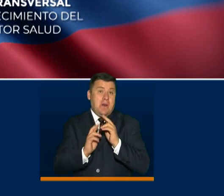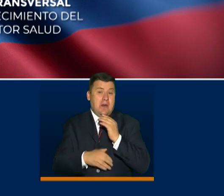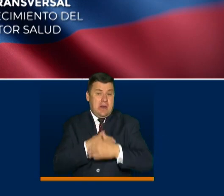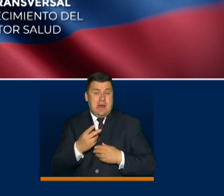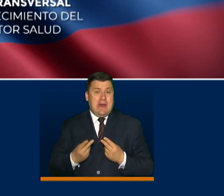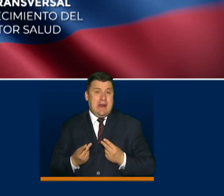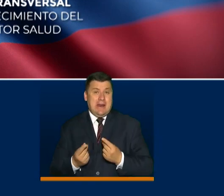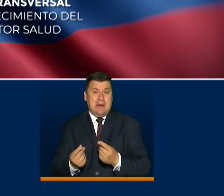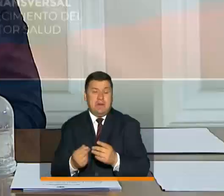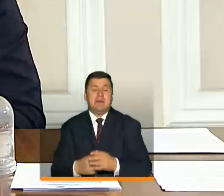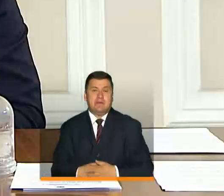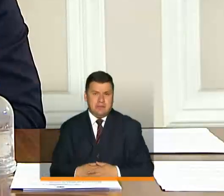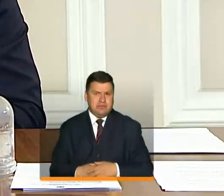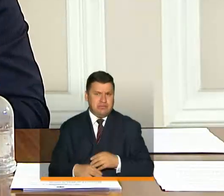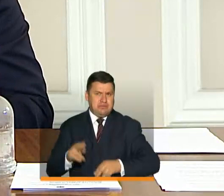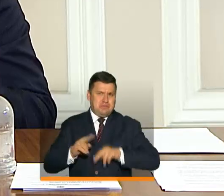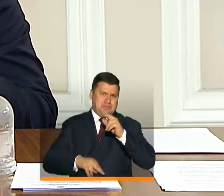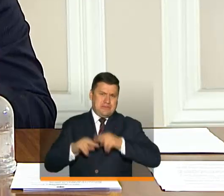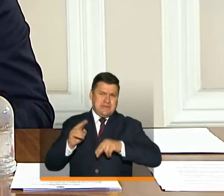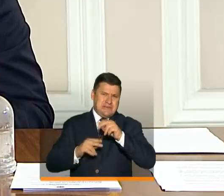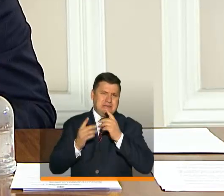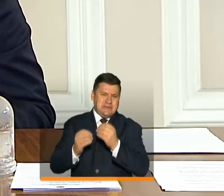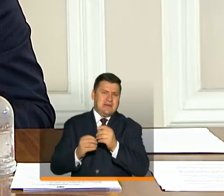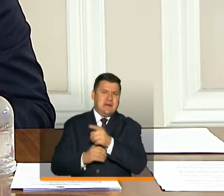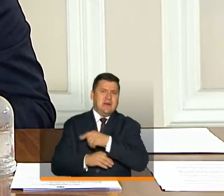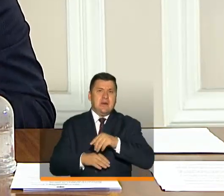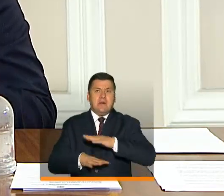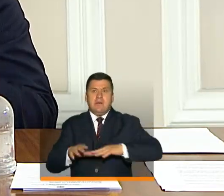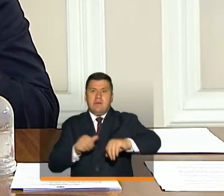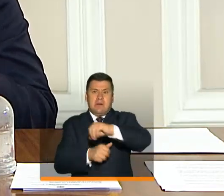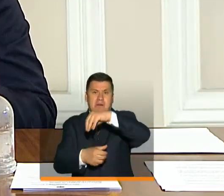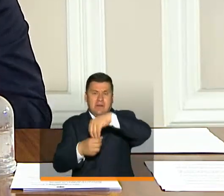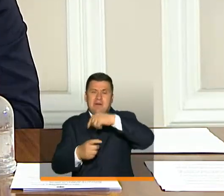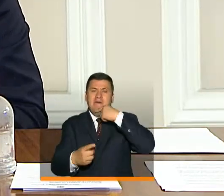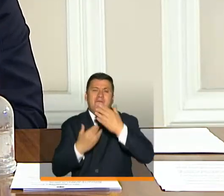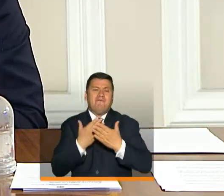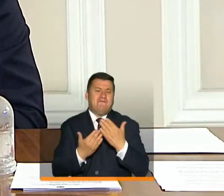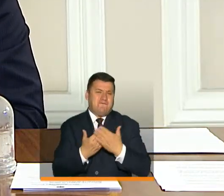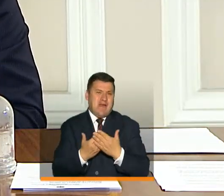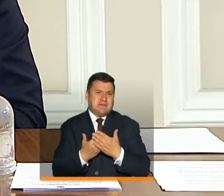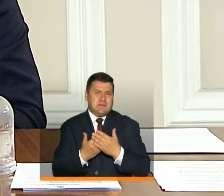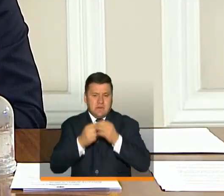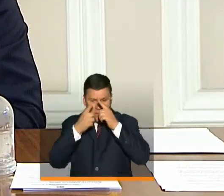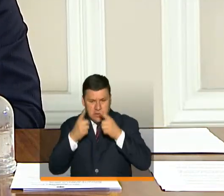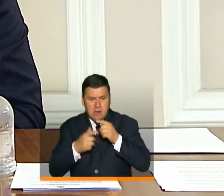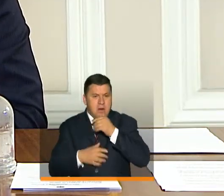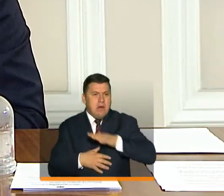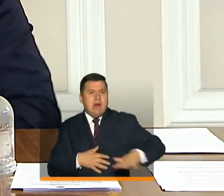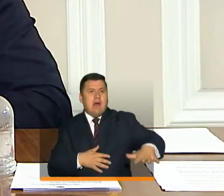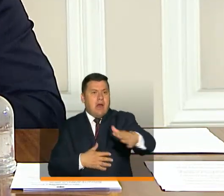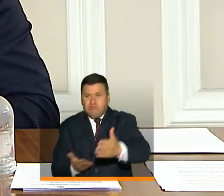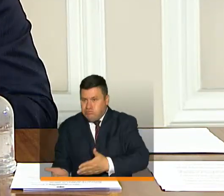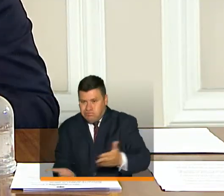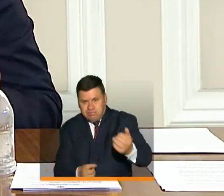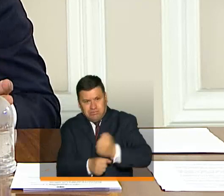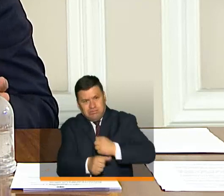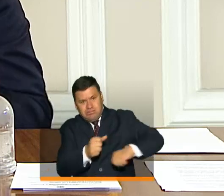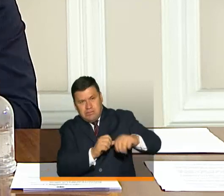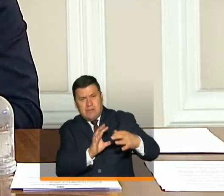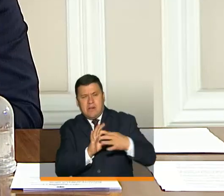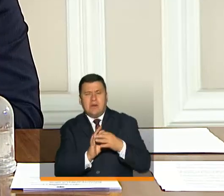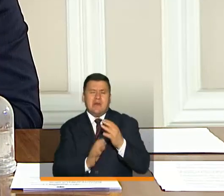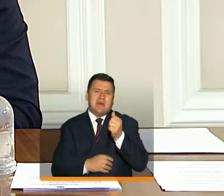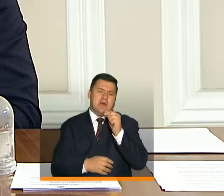acelerar rápidamente las obras PEDET, hacer ordenamiento de producción, facilitar los bienes públicos rurales, incluyendo también